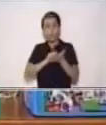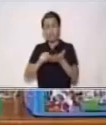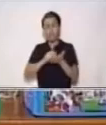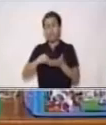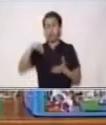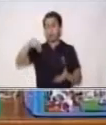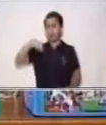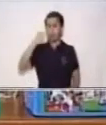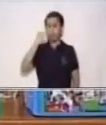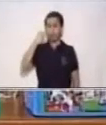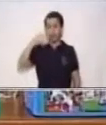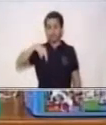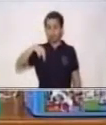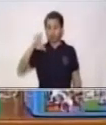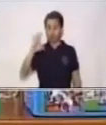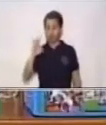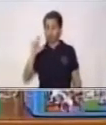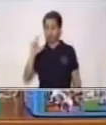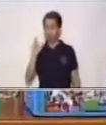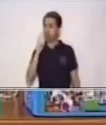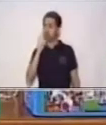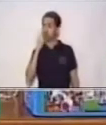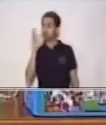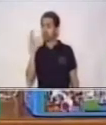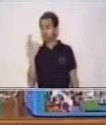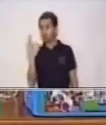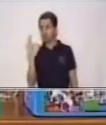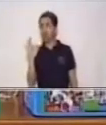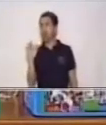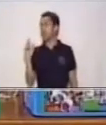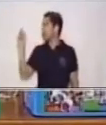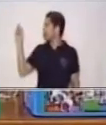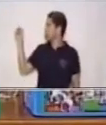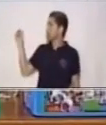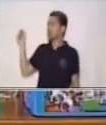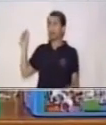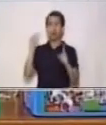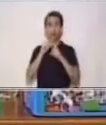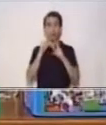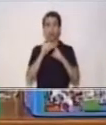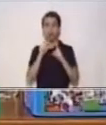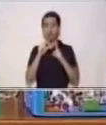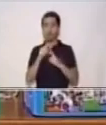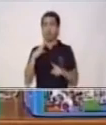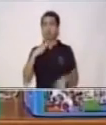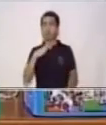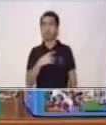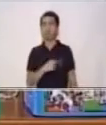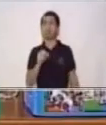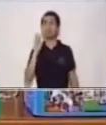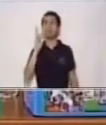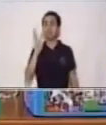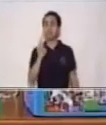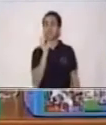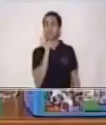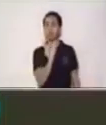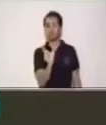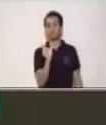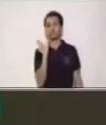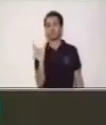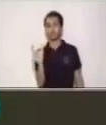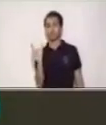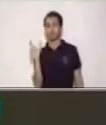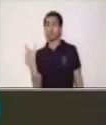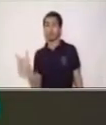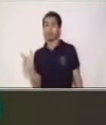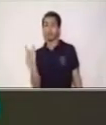palabra Pinocho. Y podemos observar que esta palabra cuenta con tres sílabas. Recordemos que las